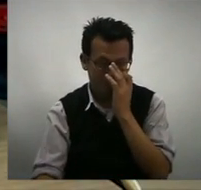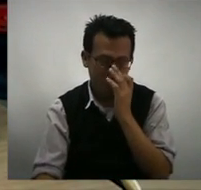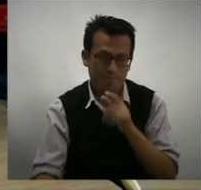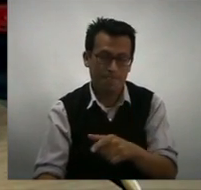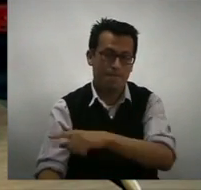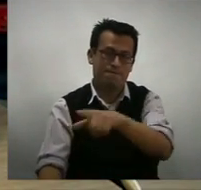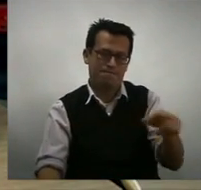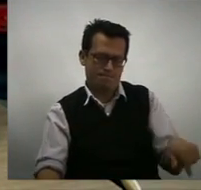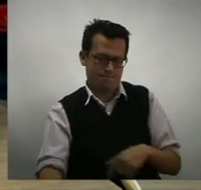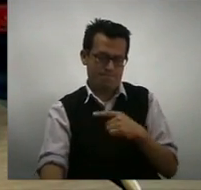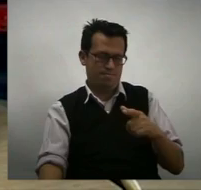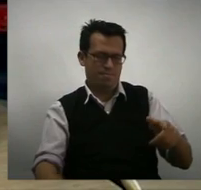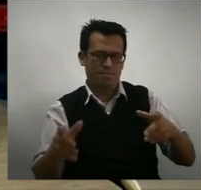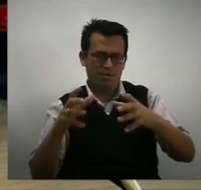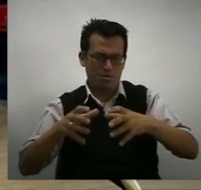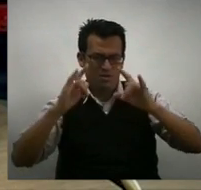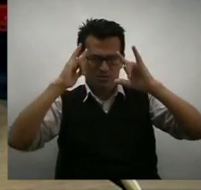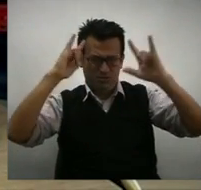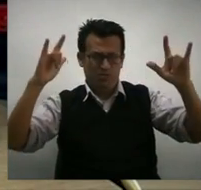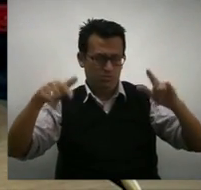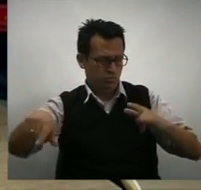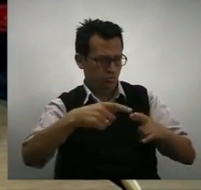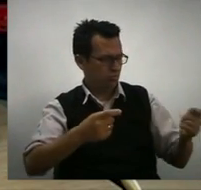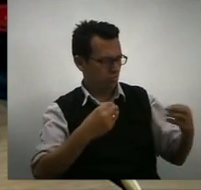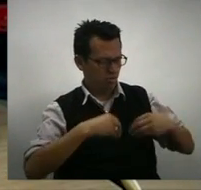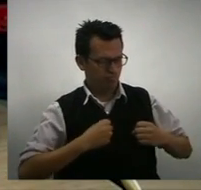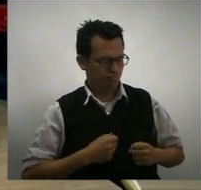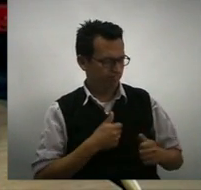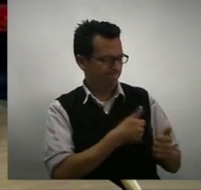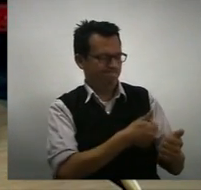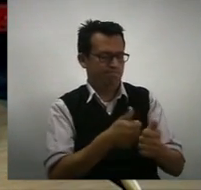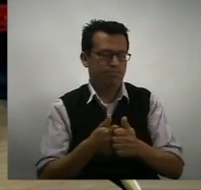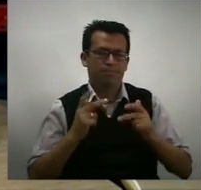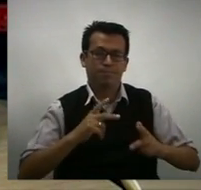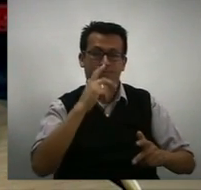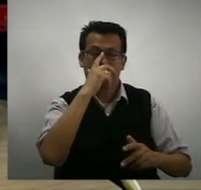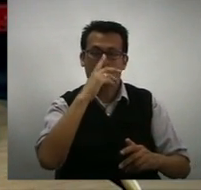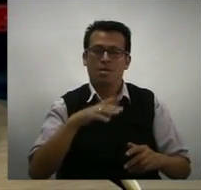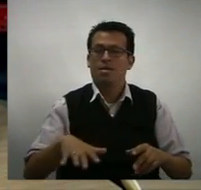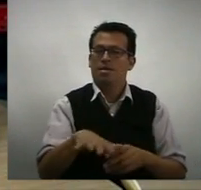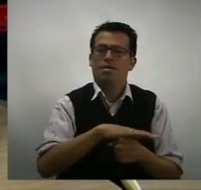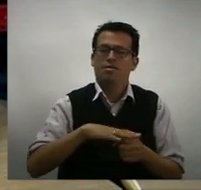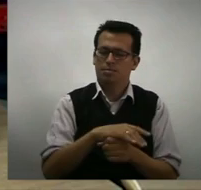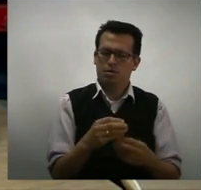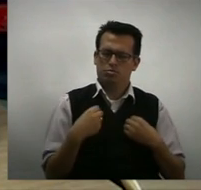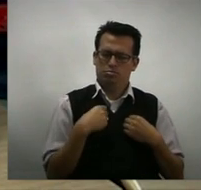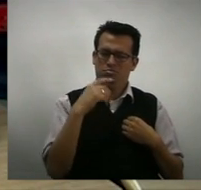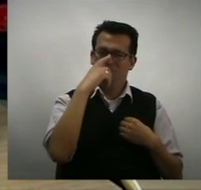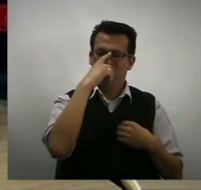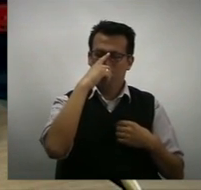Mientras el panoptismo necesita de la estructura física para demostrar su capacidad de dominación frente al cuerpo, el espaciómeno solo necesita el